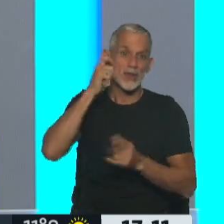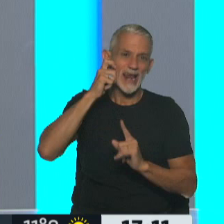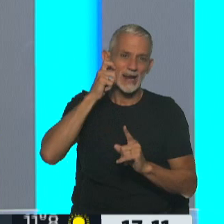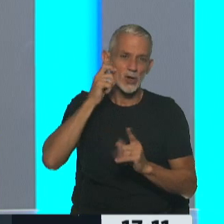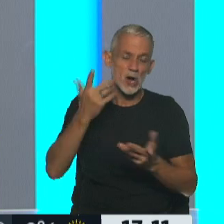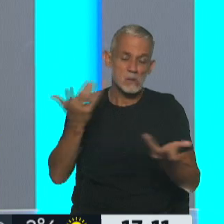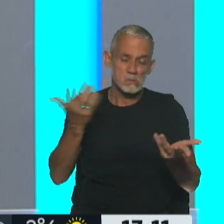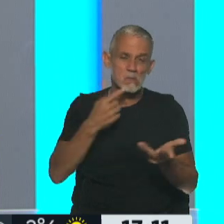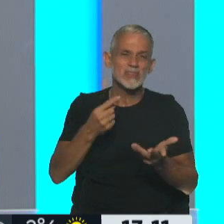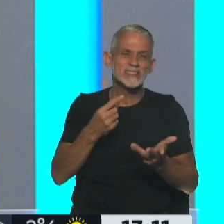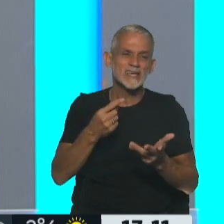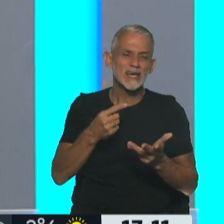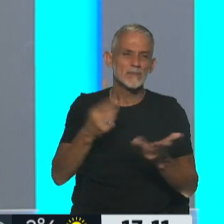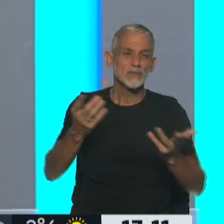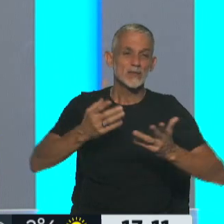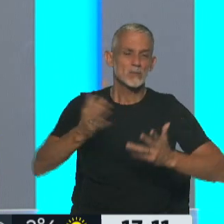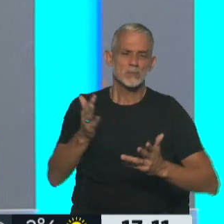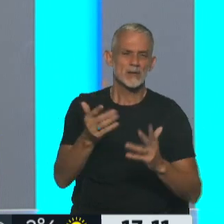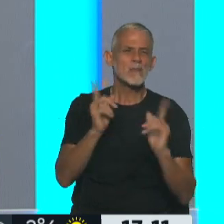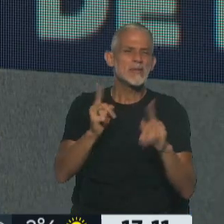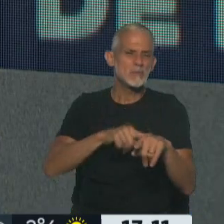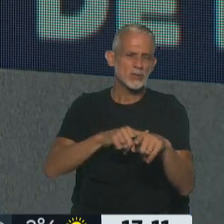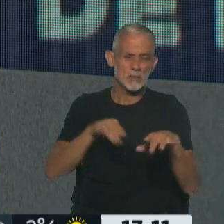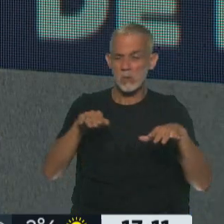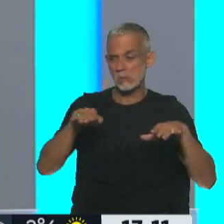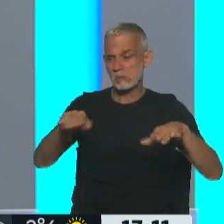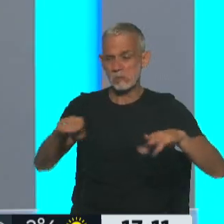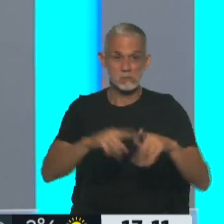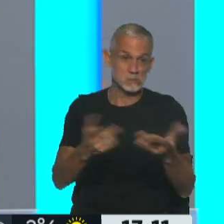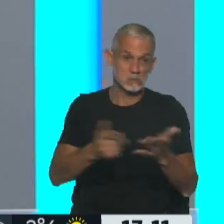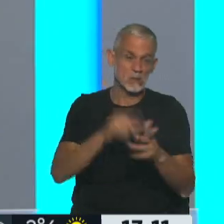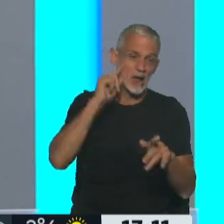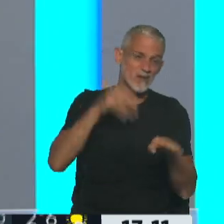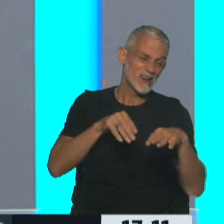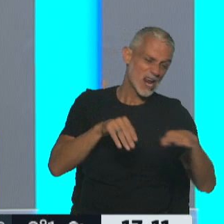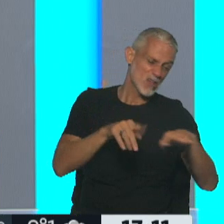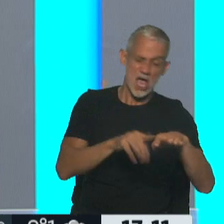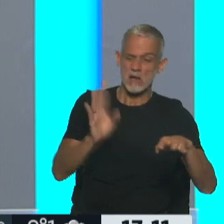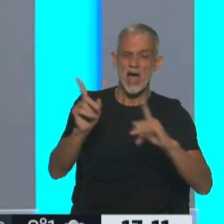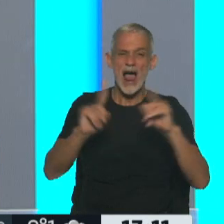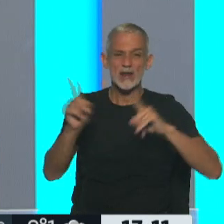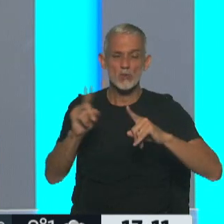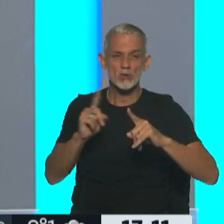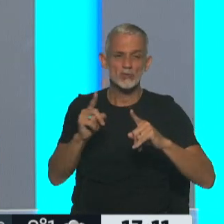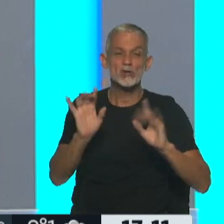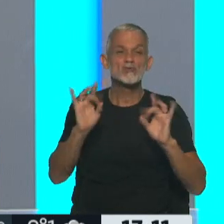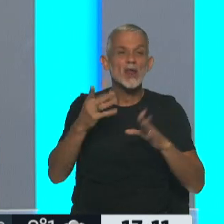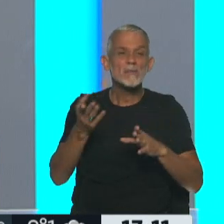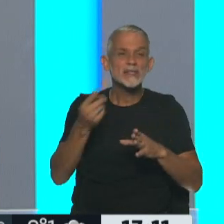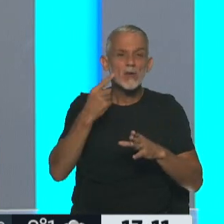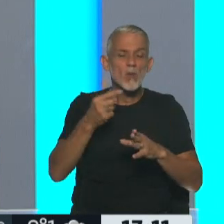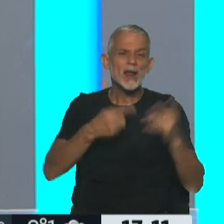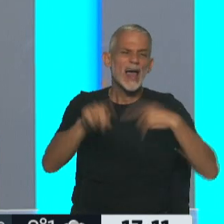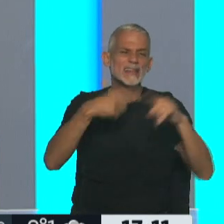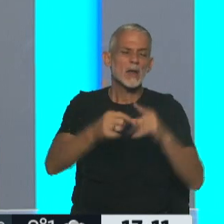de discutirlos de manera casi simultánea. ¿Por qué? Porque hay muchos DNU que lo que necesitan es tener simplemente el